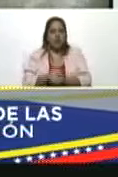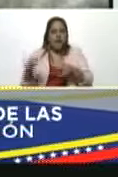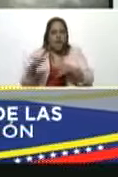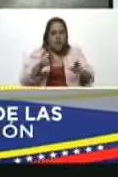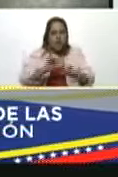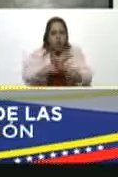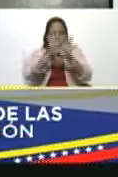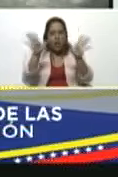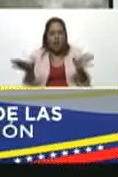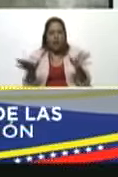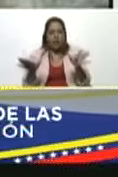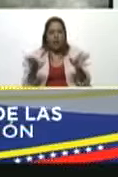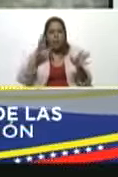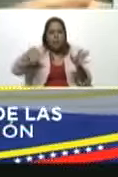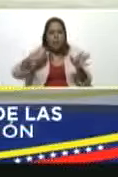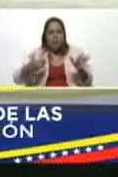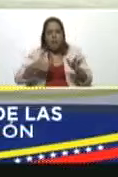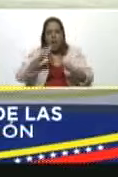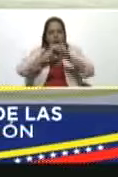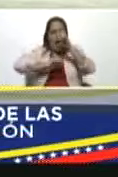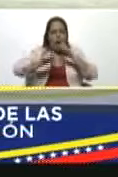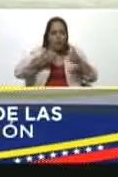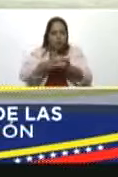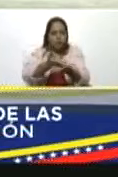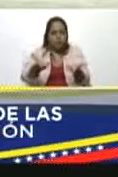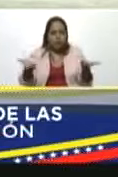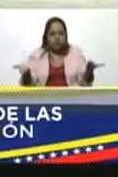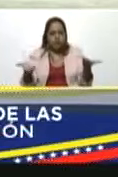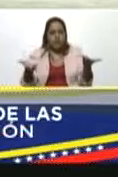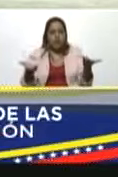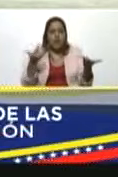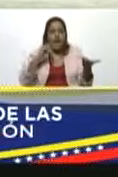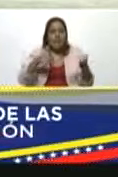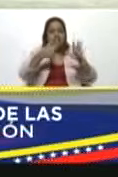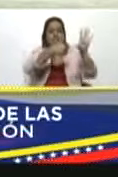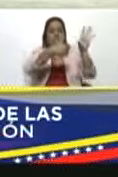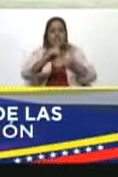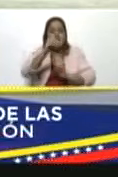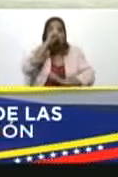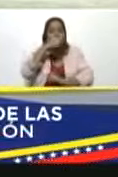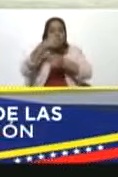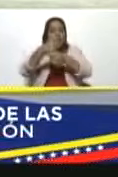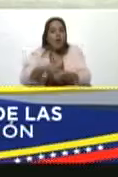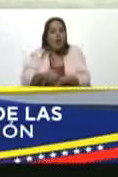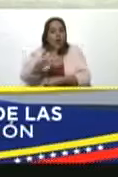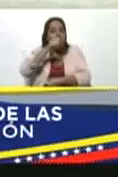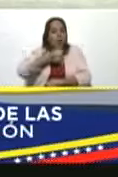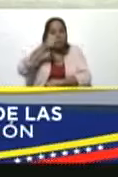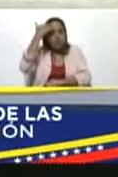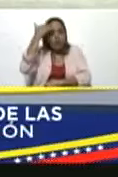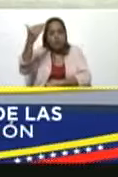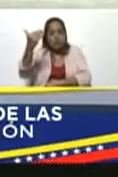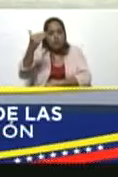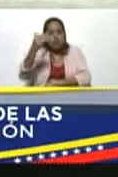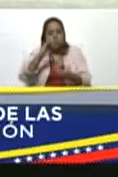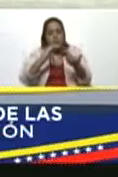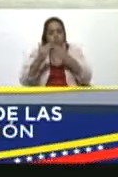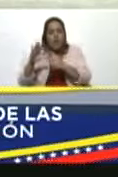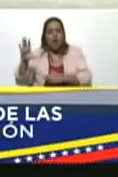abajo le llegue el vital líquido que tenían 60 años esperando. Mi saludo a Cocorote.